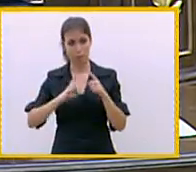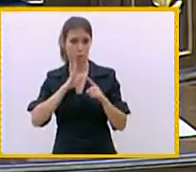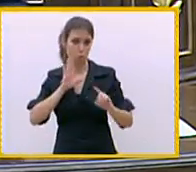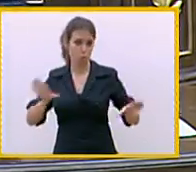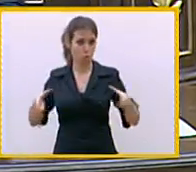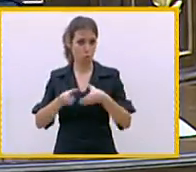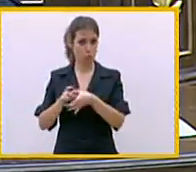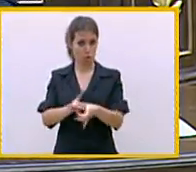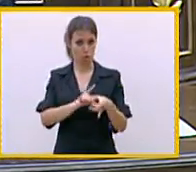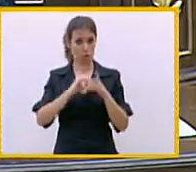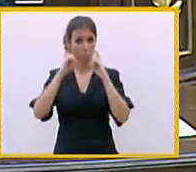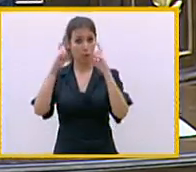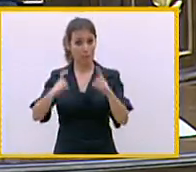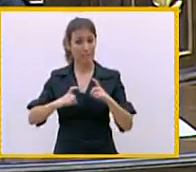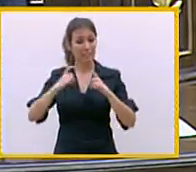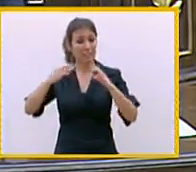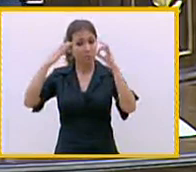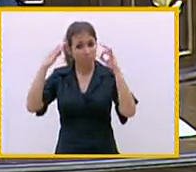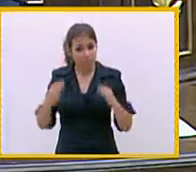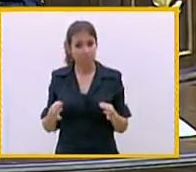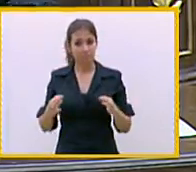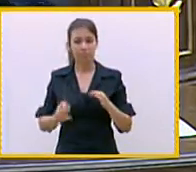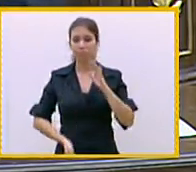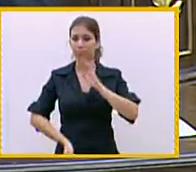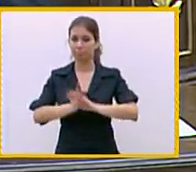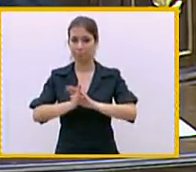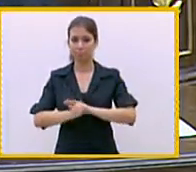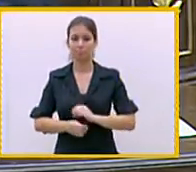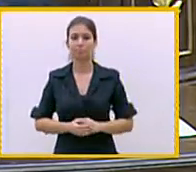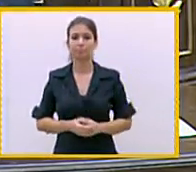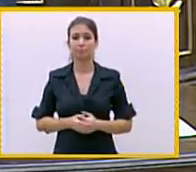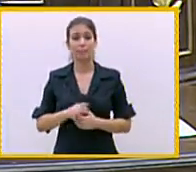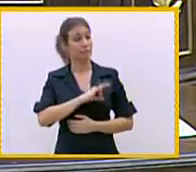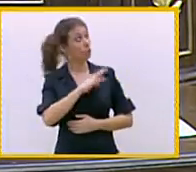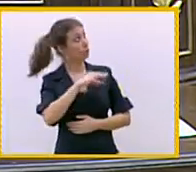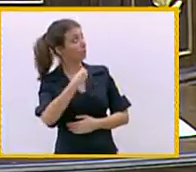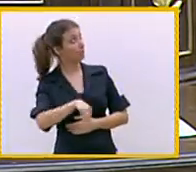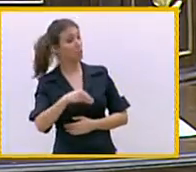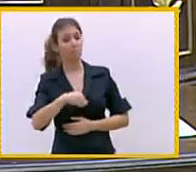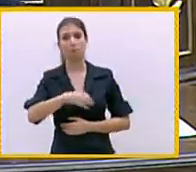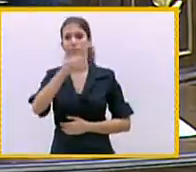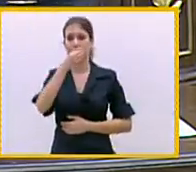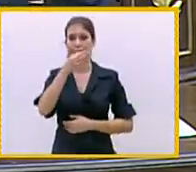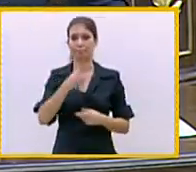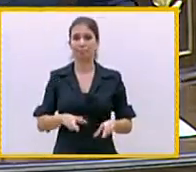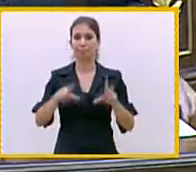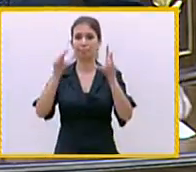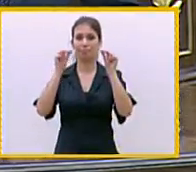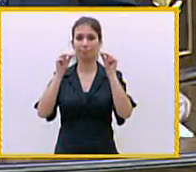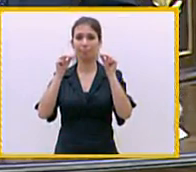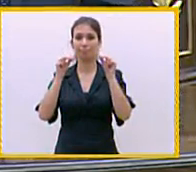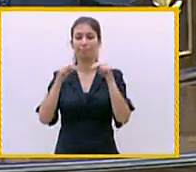que salgamos definitivamente adelante. Señor presidente, concluyo. Como saben,